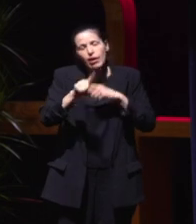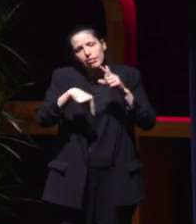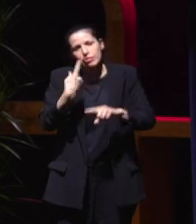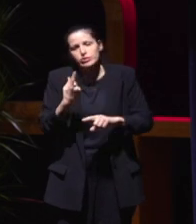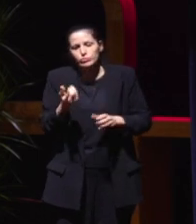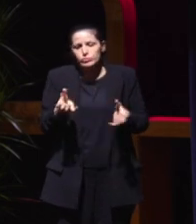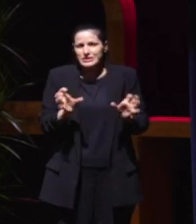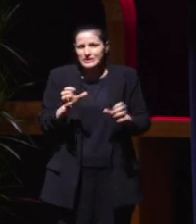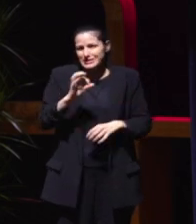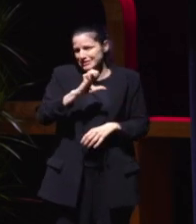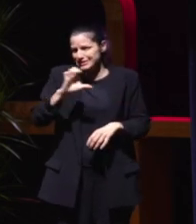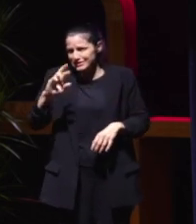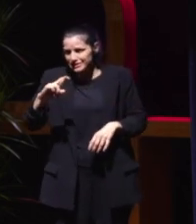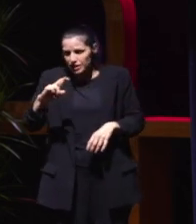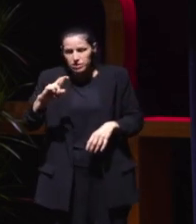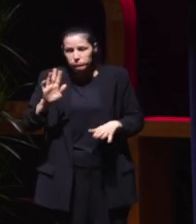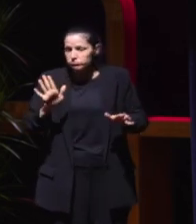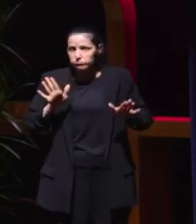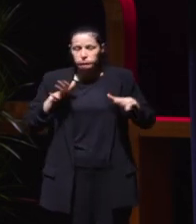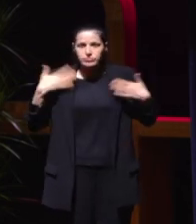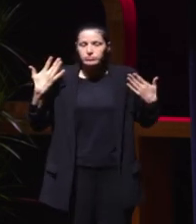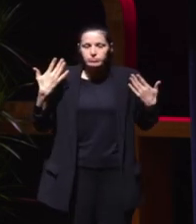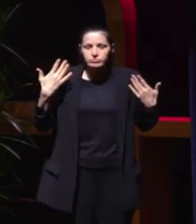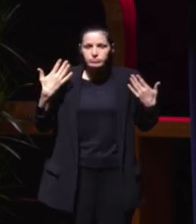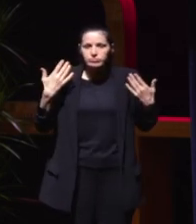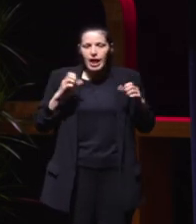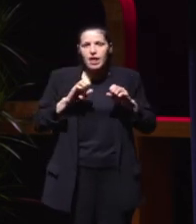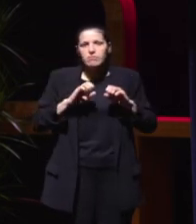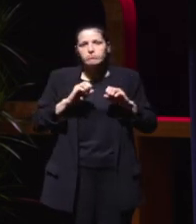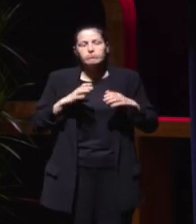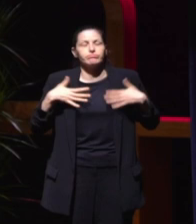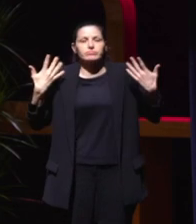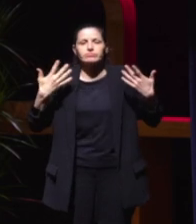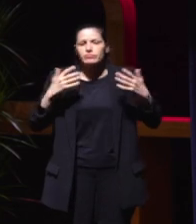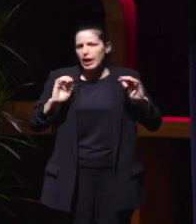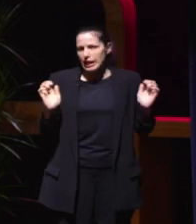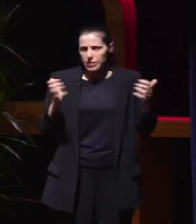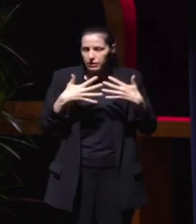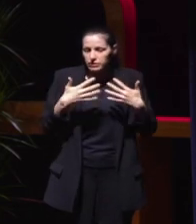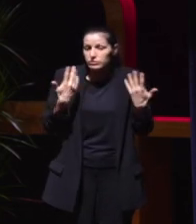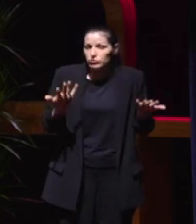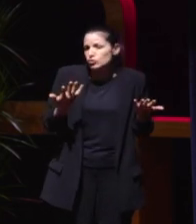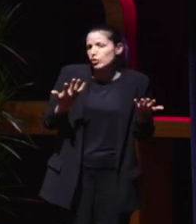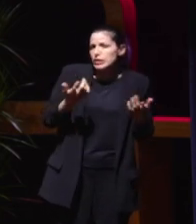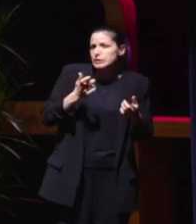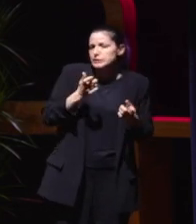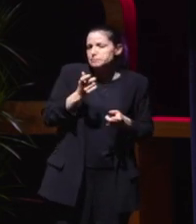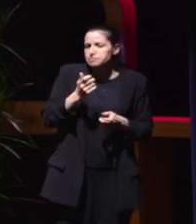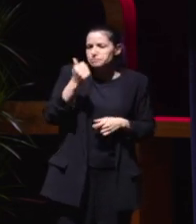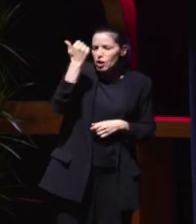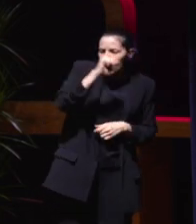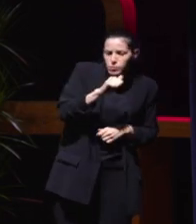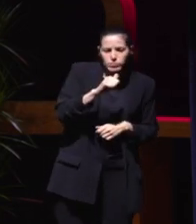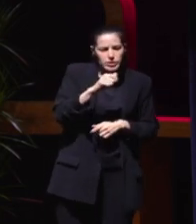de repente salta por los aires Y entonces los señores que mandan qué hacemos con